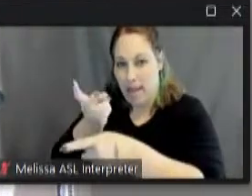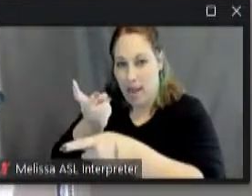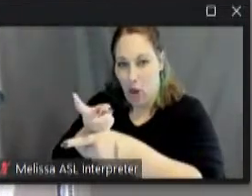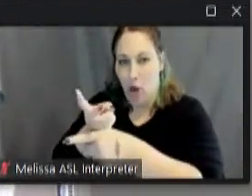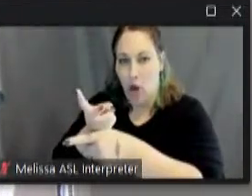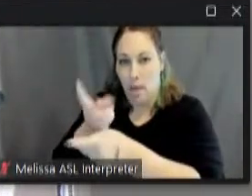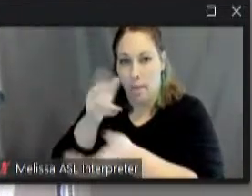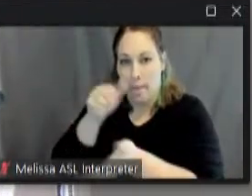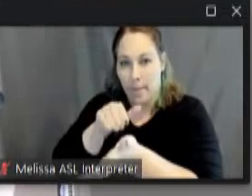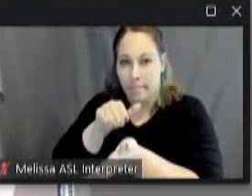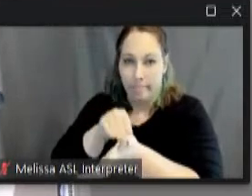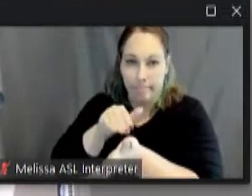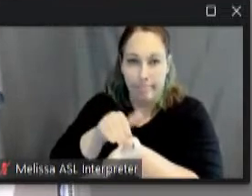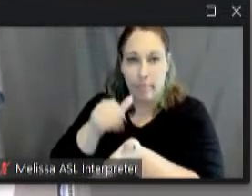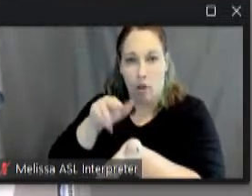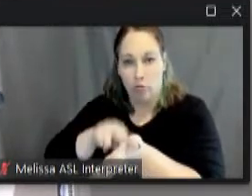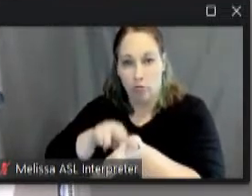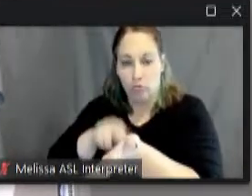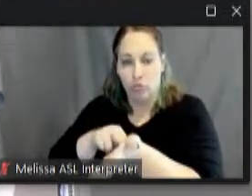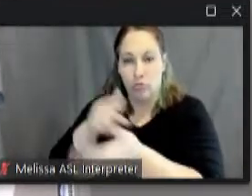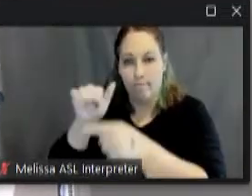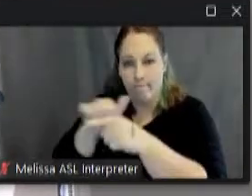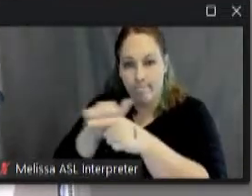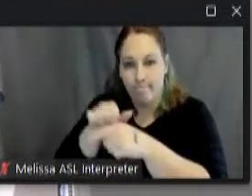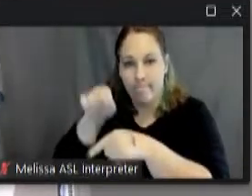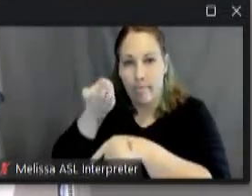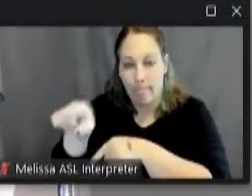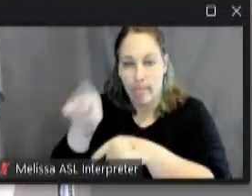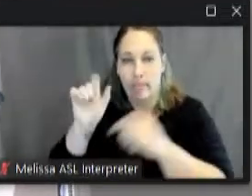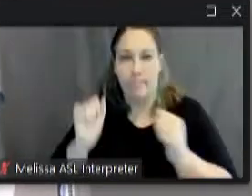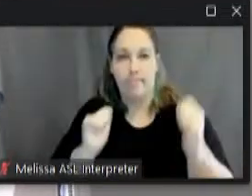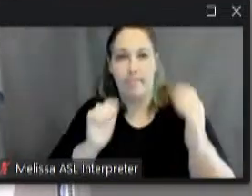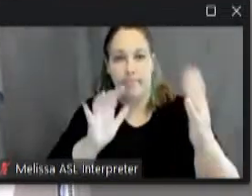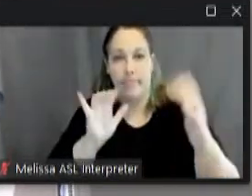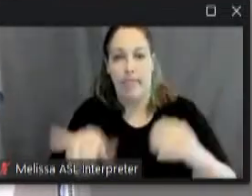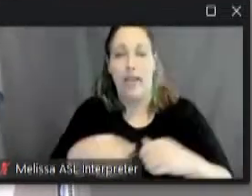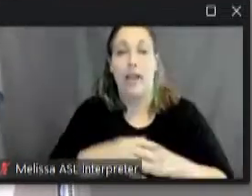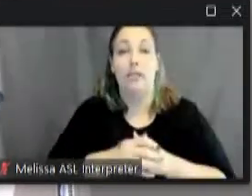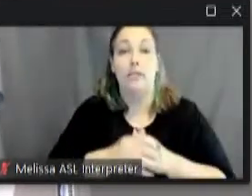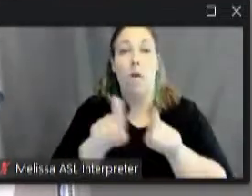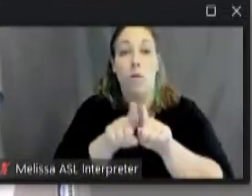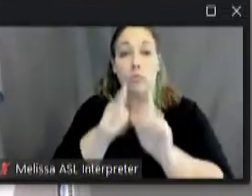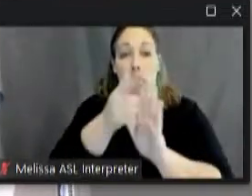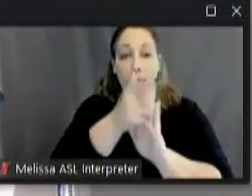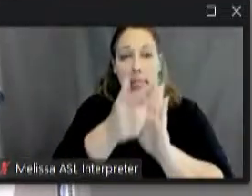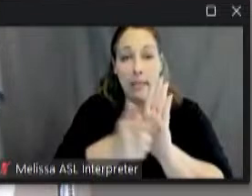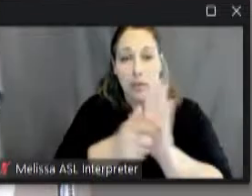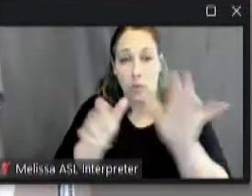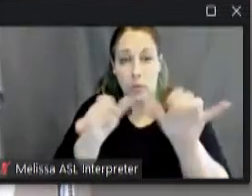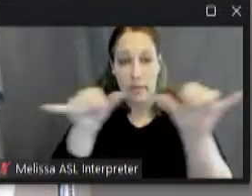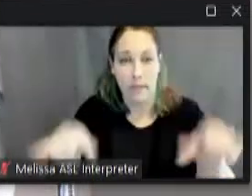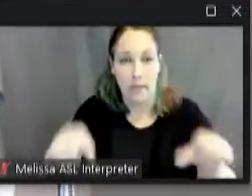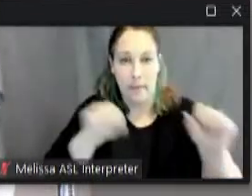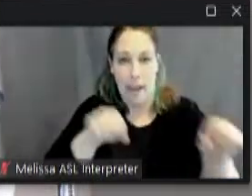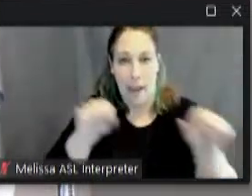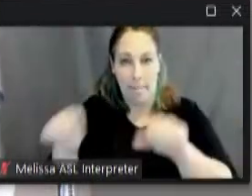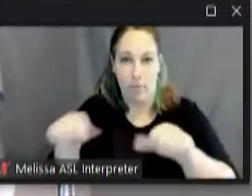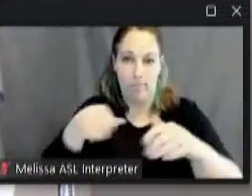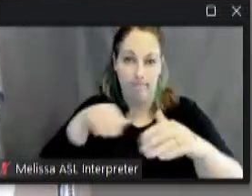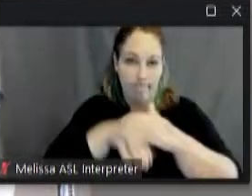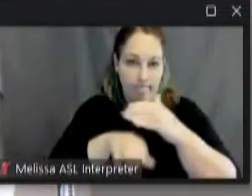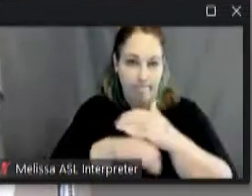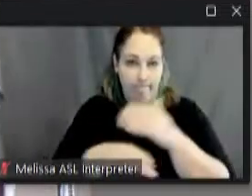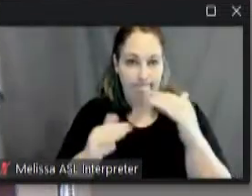judicial facilite el acceso a la justicia de las niñas y mujeres con discapacidad, desarrollando protocolos de